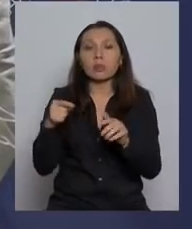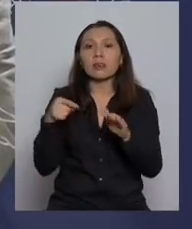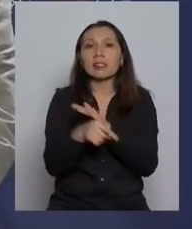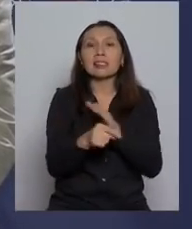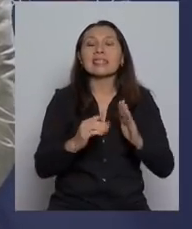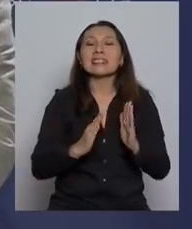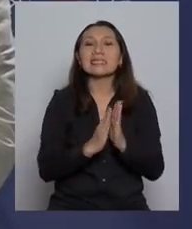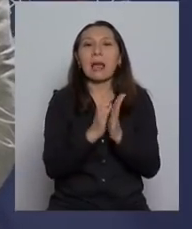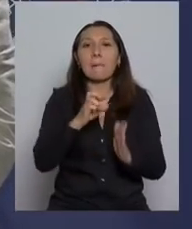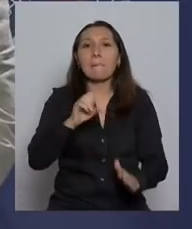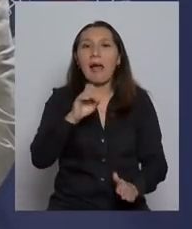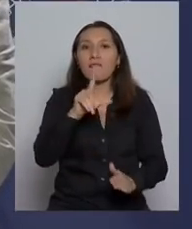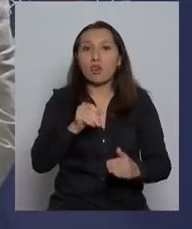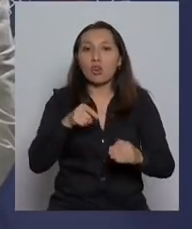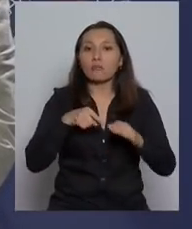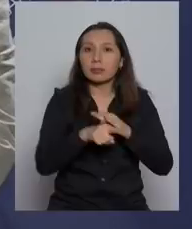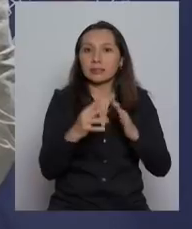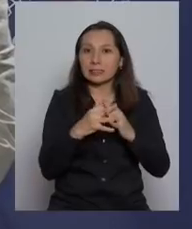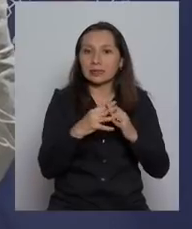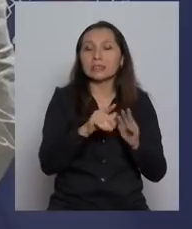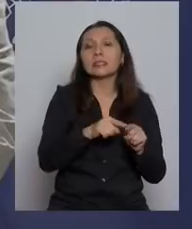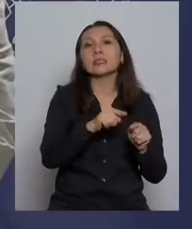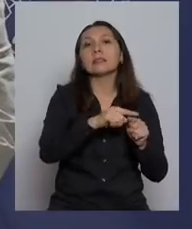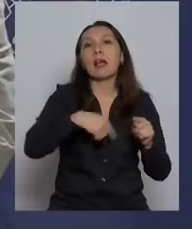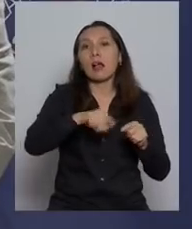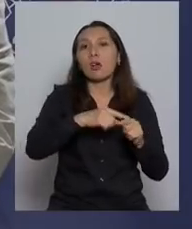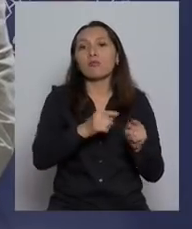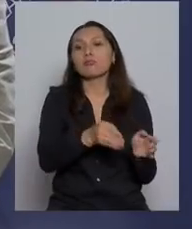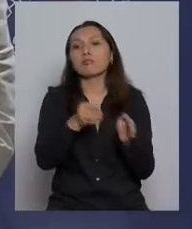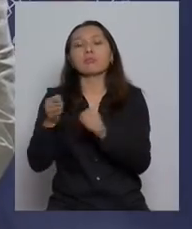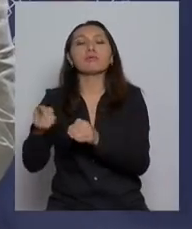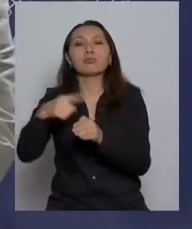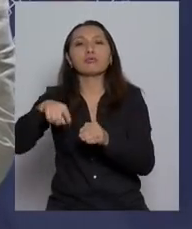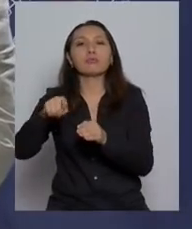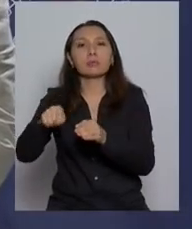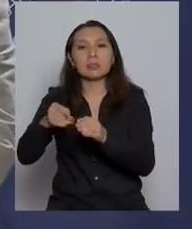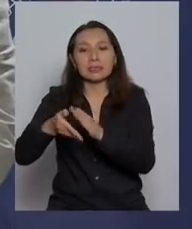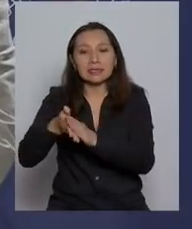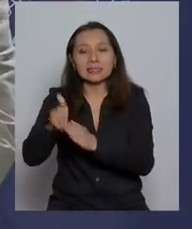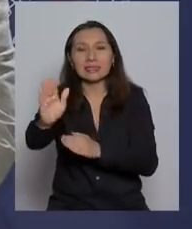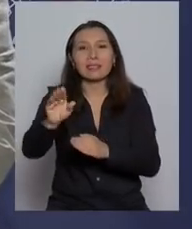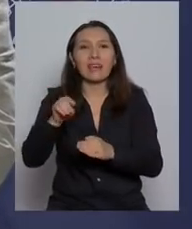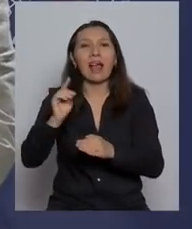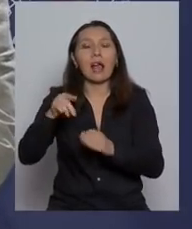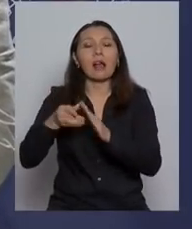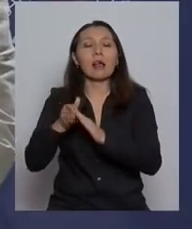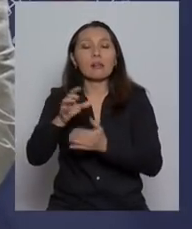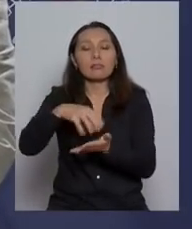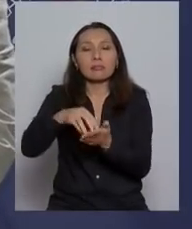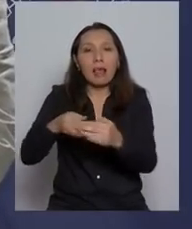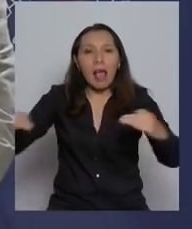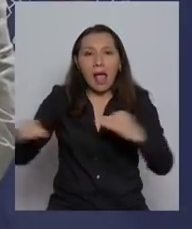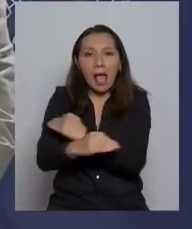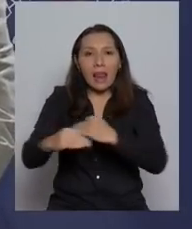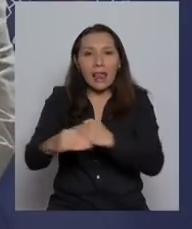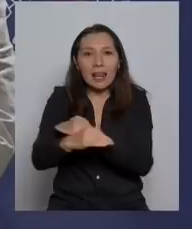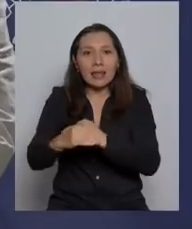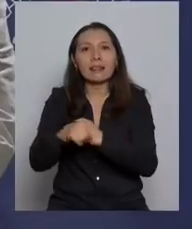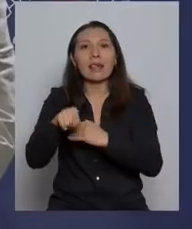por San Pablo y también una aduana sanitaria en la salida hacia la carretera